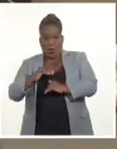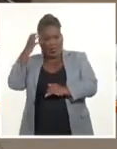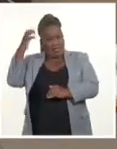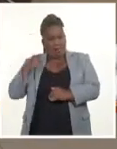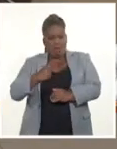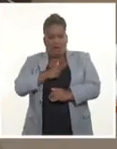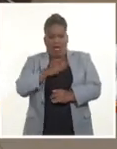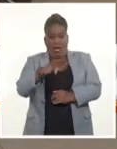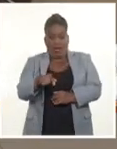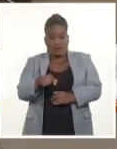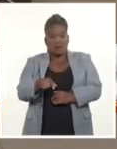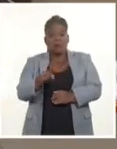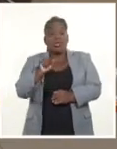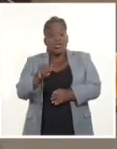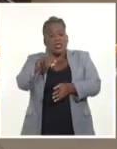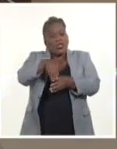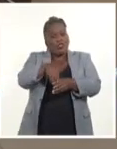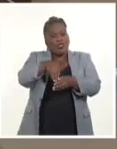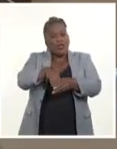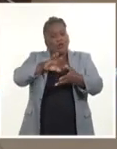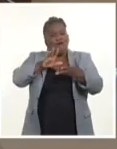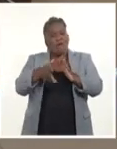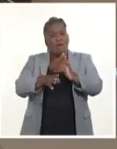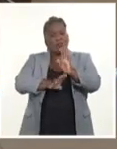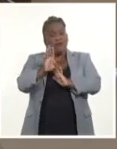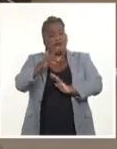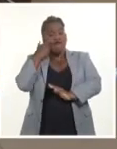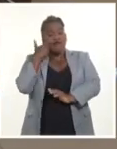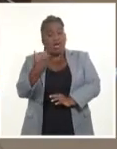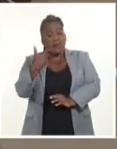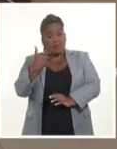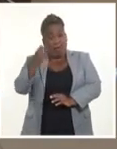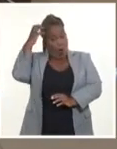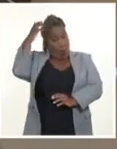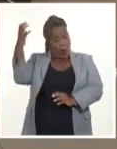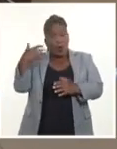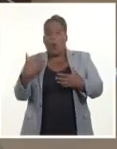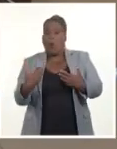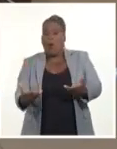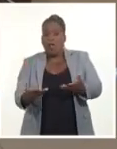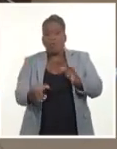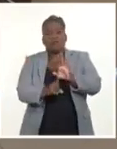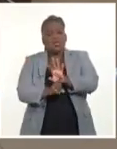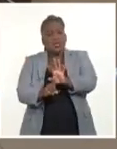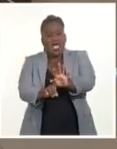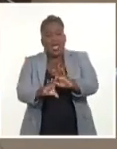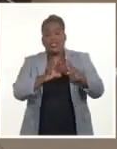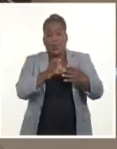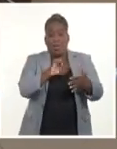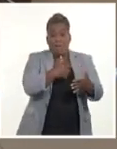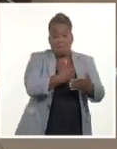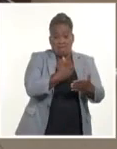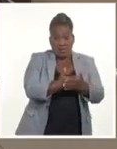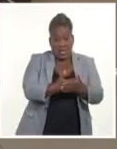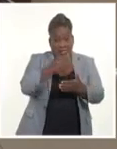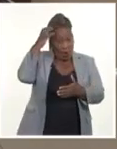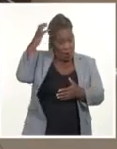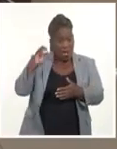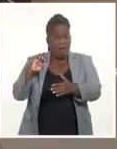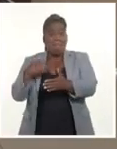que estar en esa dinámica de desarrollo. Y el desafío fundamental del Estado es justamente conducir a todas para el desarrollo de la